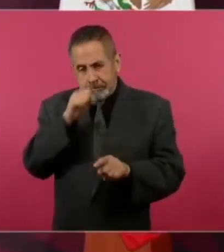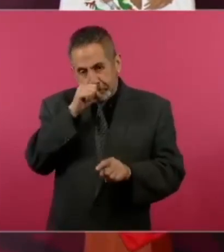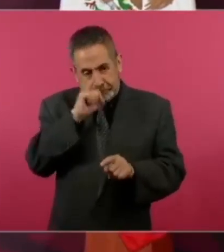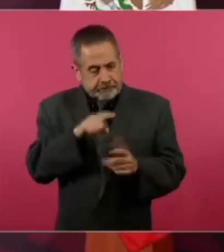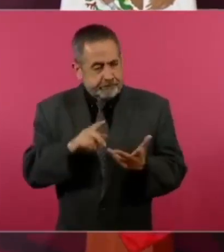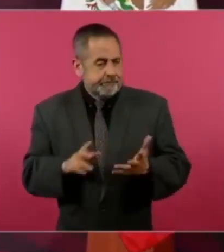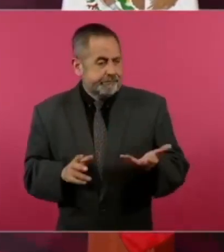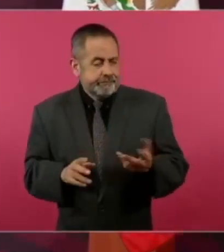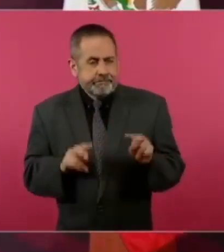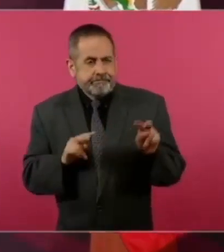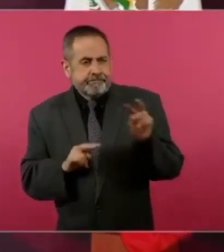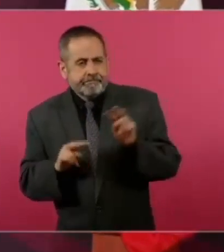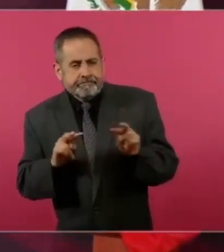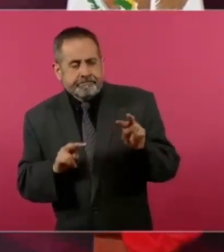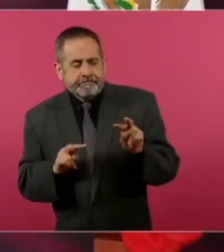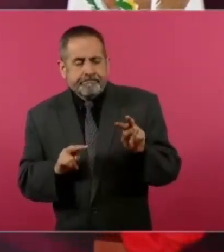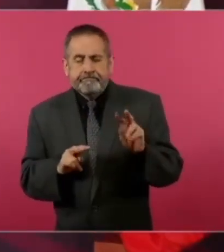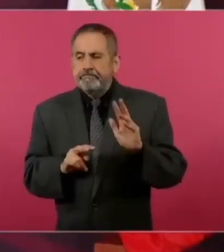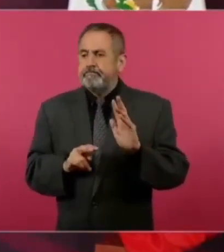lectura se le puede dar a eso?